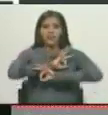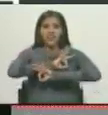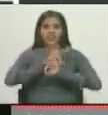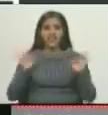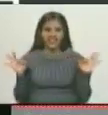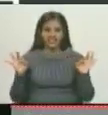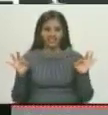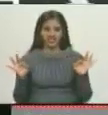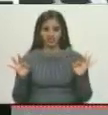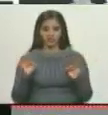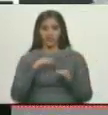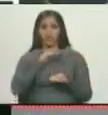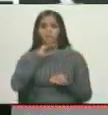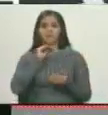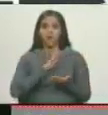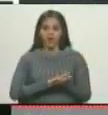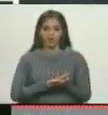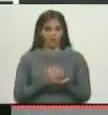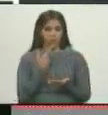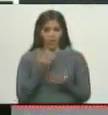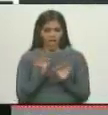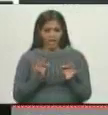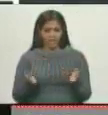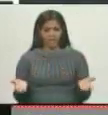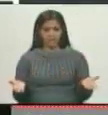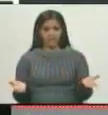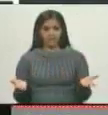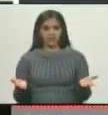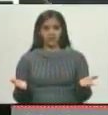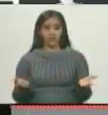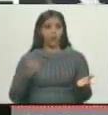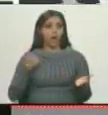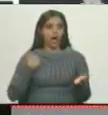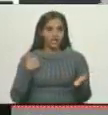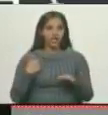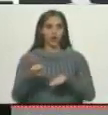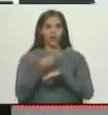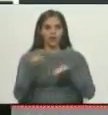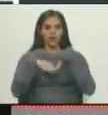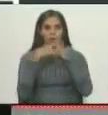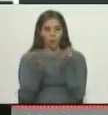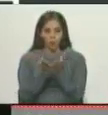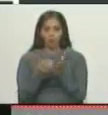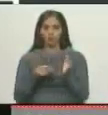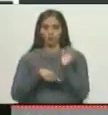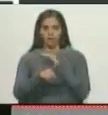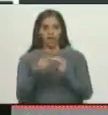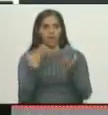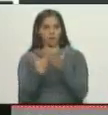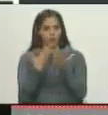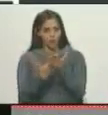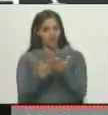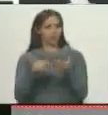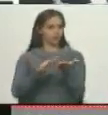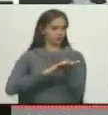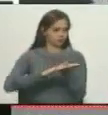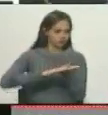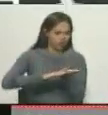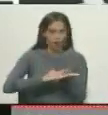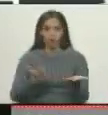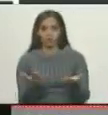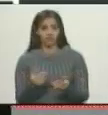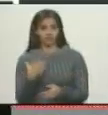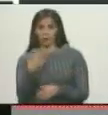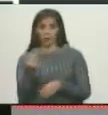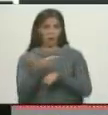asesinatos. Cualquier gobierno del mundo sale el asesor de seguridad a declarar, a hacer propuestas, a buscar soluciones. No, el